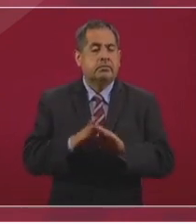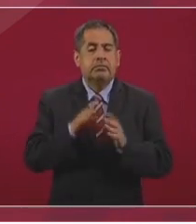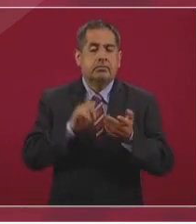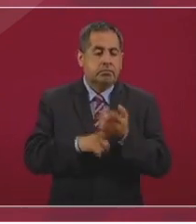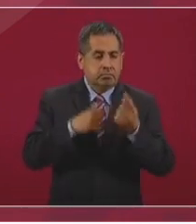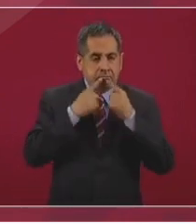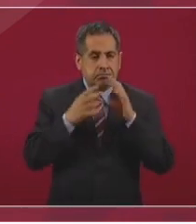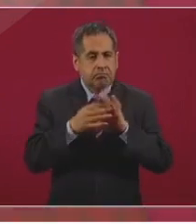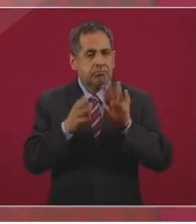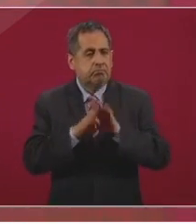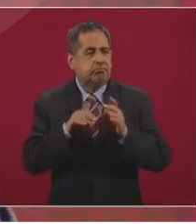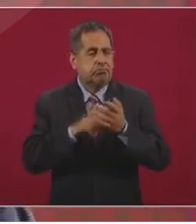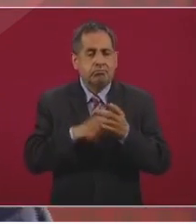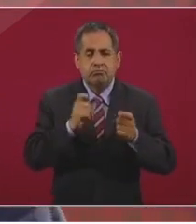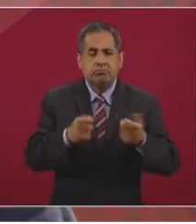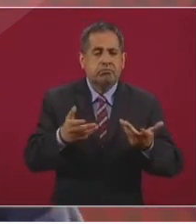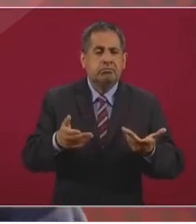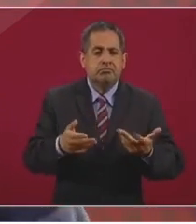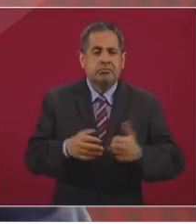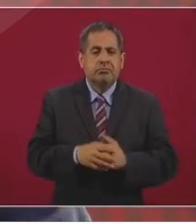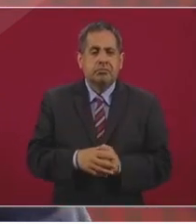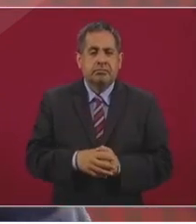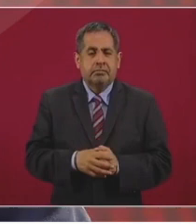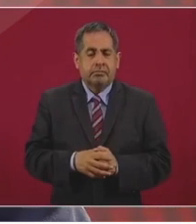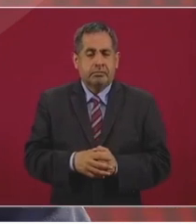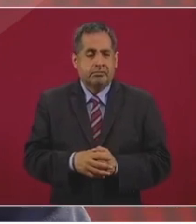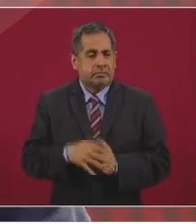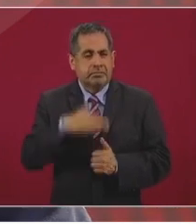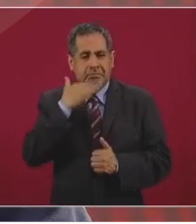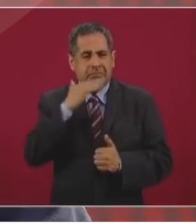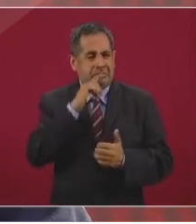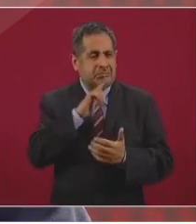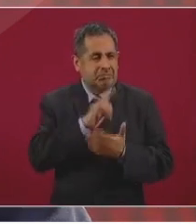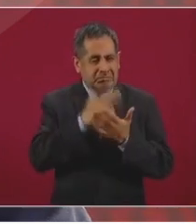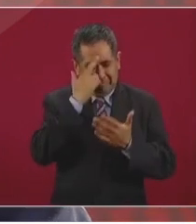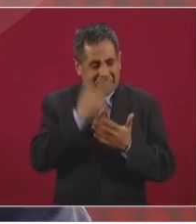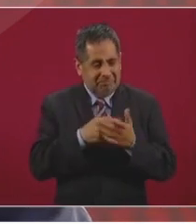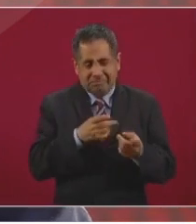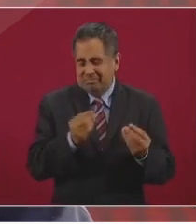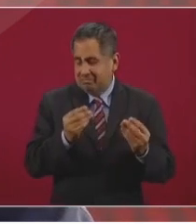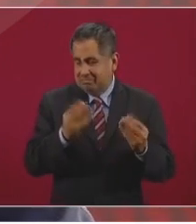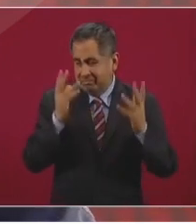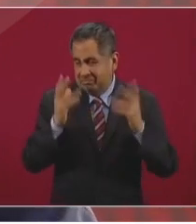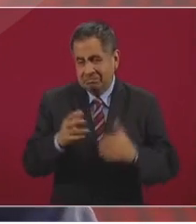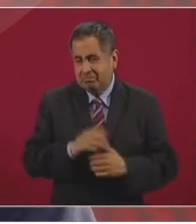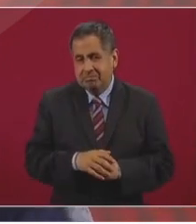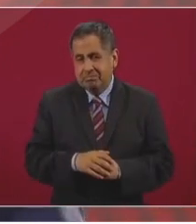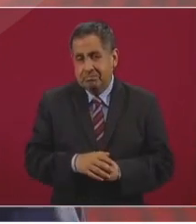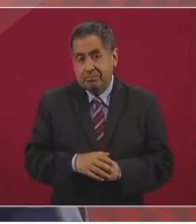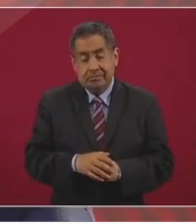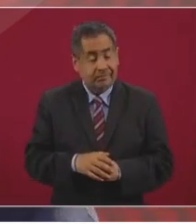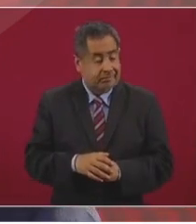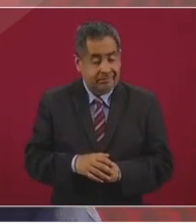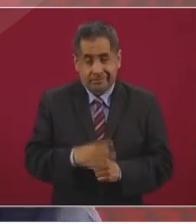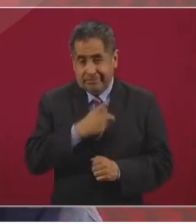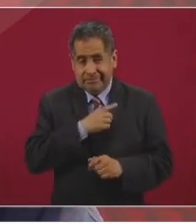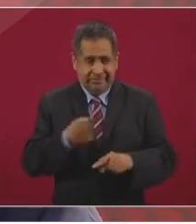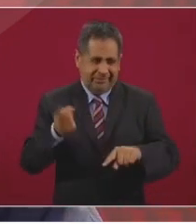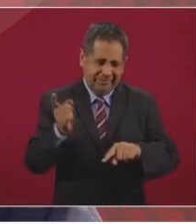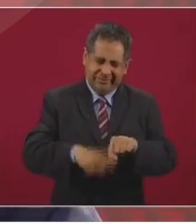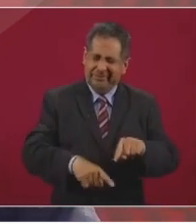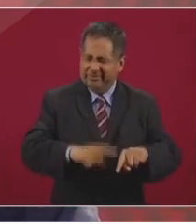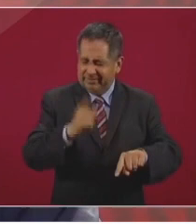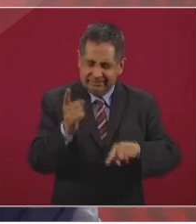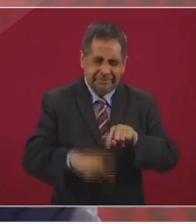arraigó, echó raíces la delincuencia. Entonces hay que limpiar, hay que